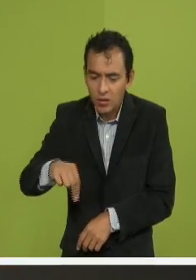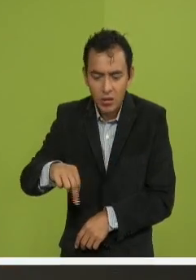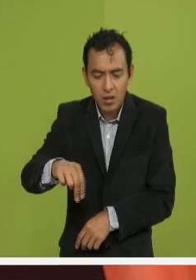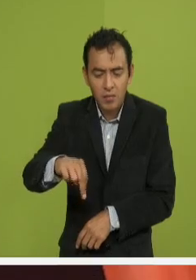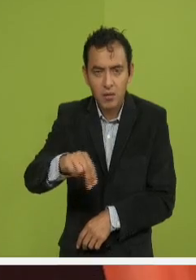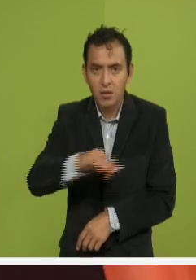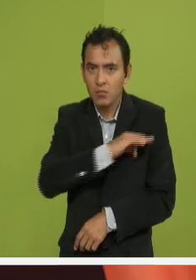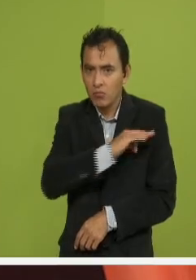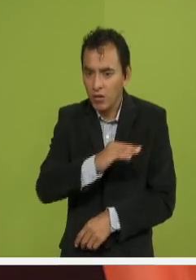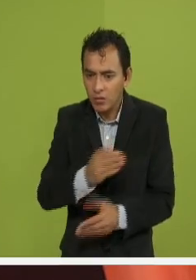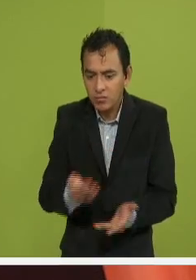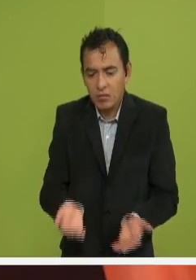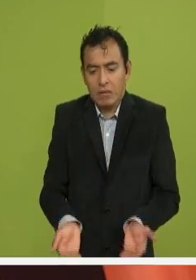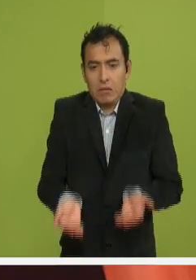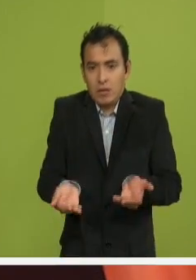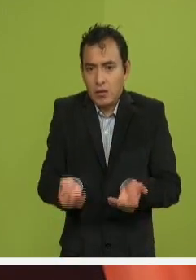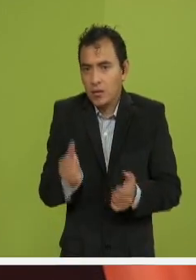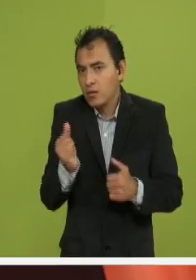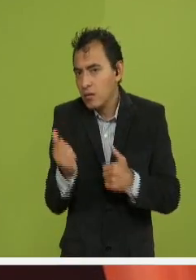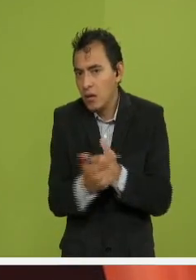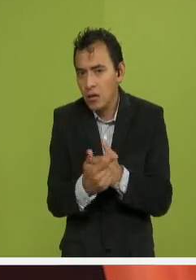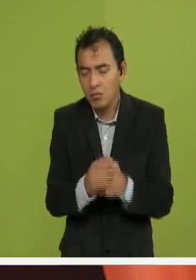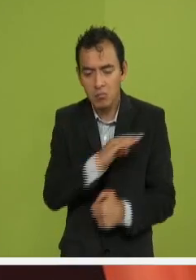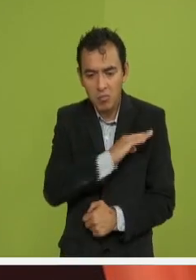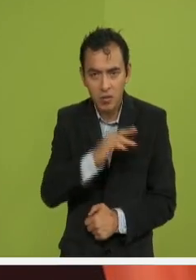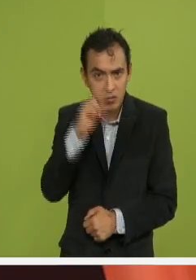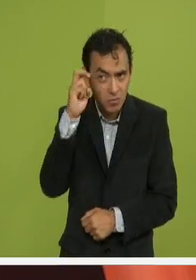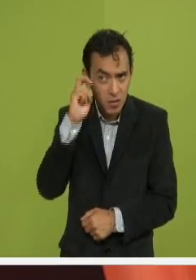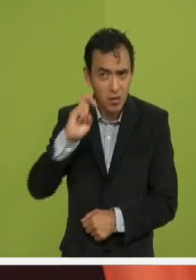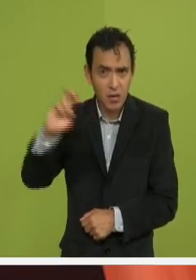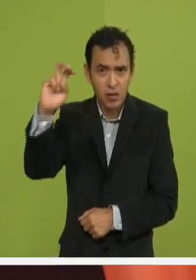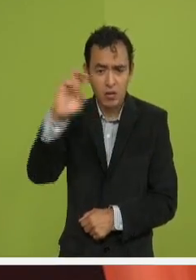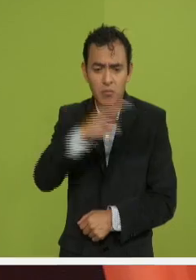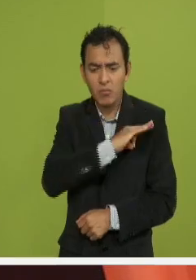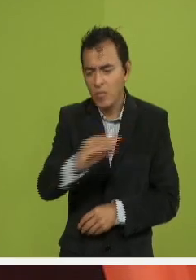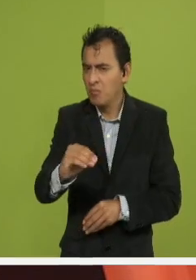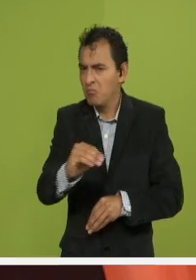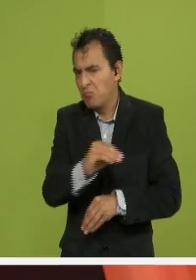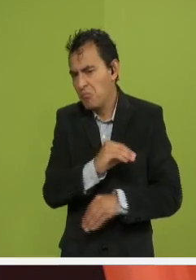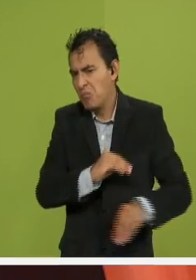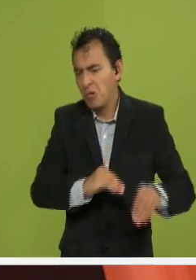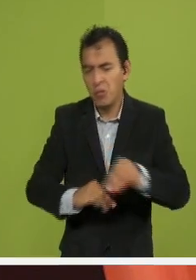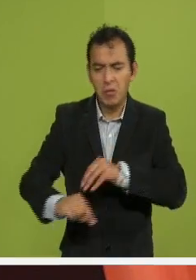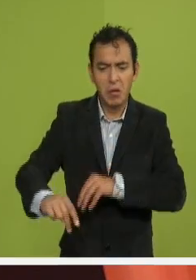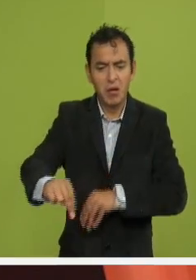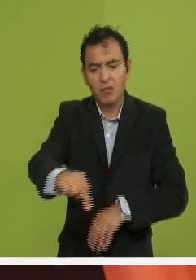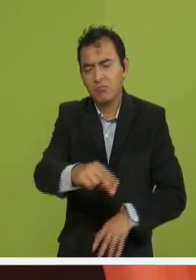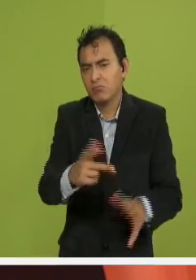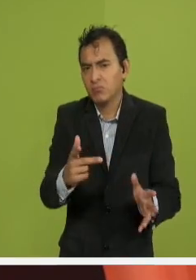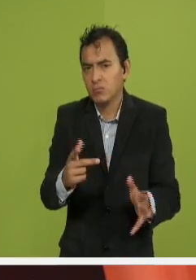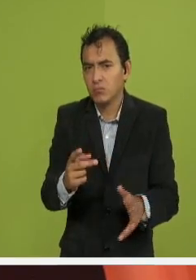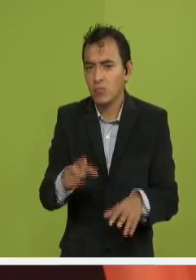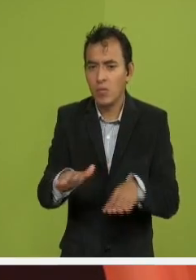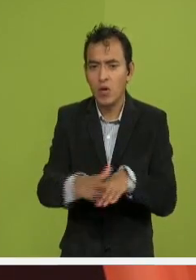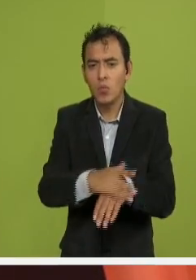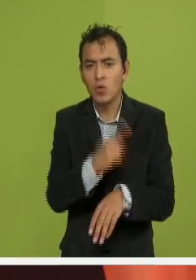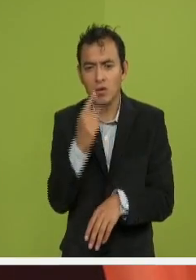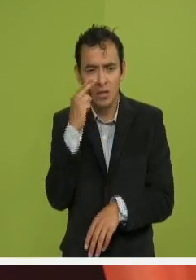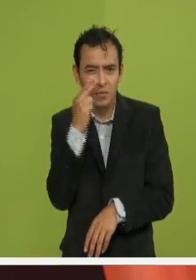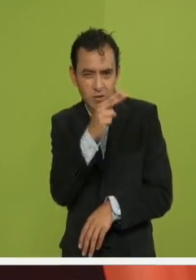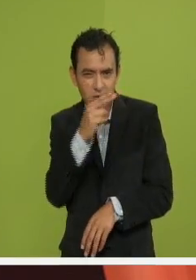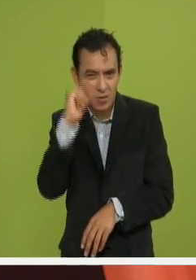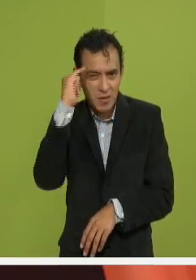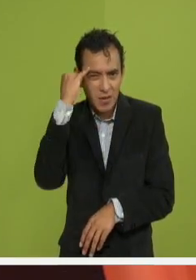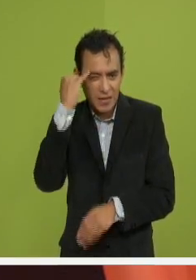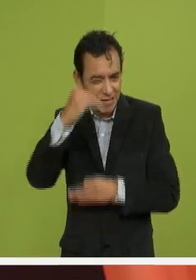levantar un objeto, desde que puedes viajar, desde que puedes moverte, porque la cosmovisión indígena o